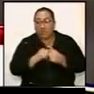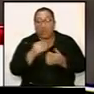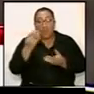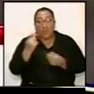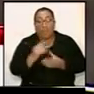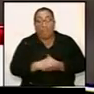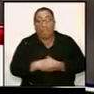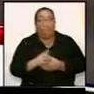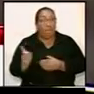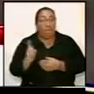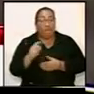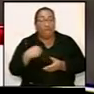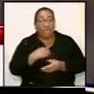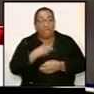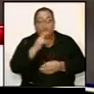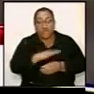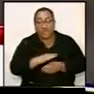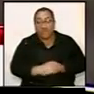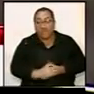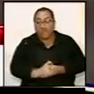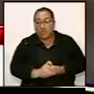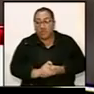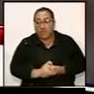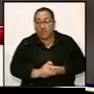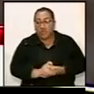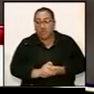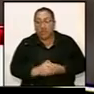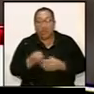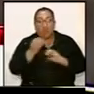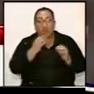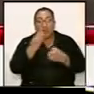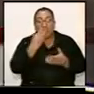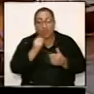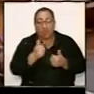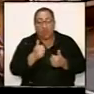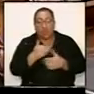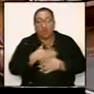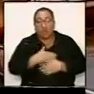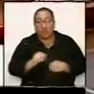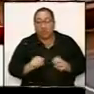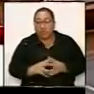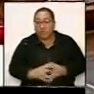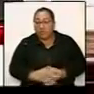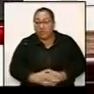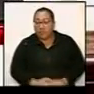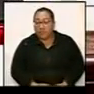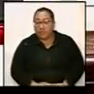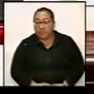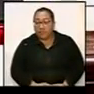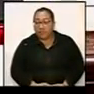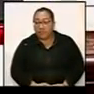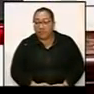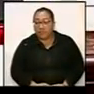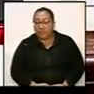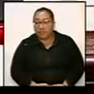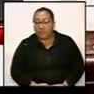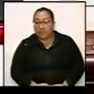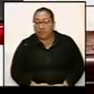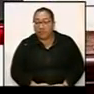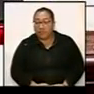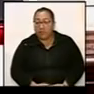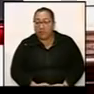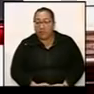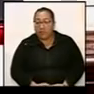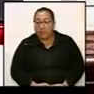esperanza si nuestros niños están desnutridos. Muchísimas gracias. Gracias, congresista. Tiene la palabra el